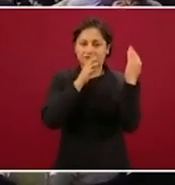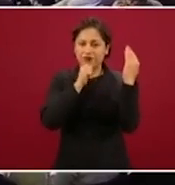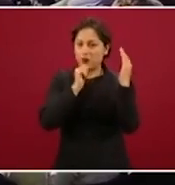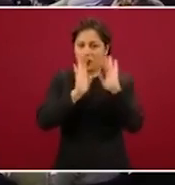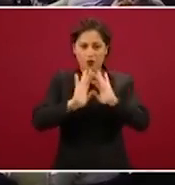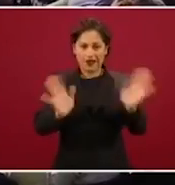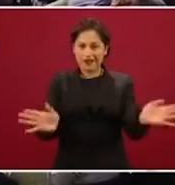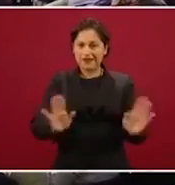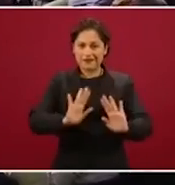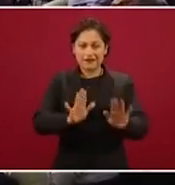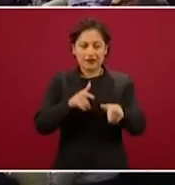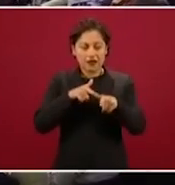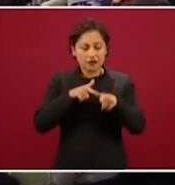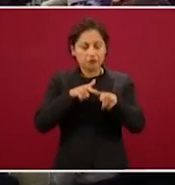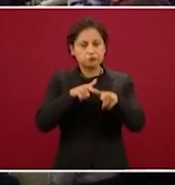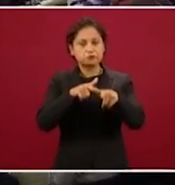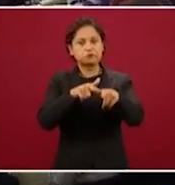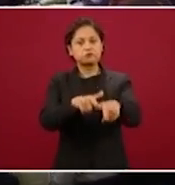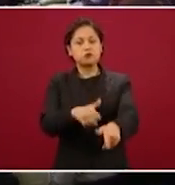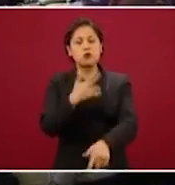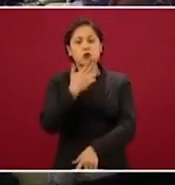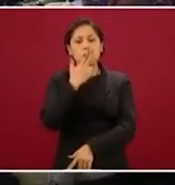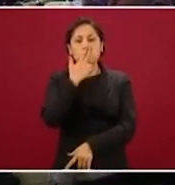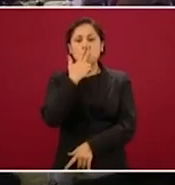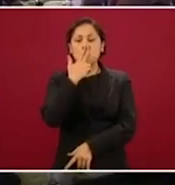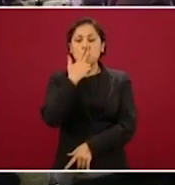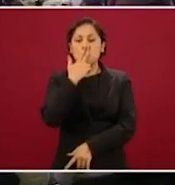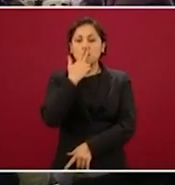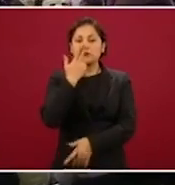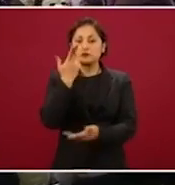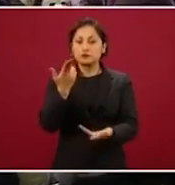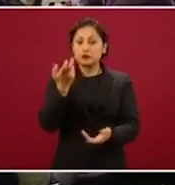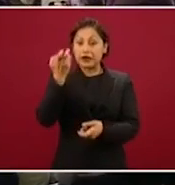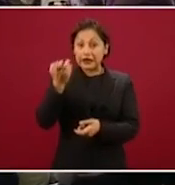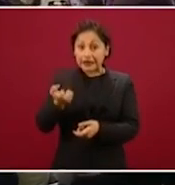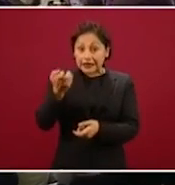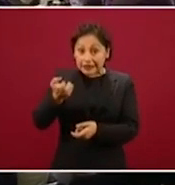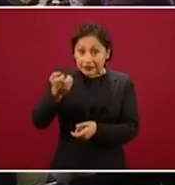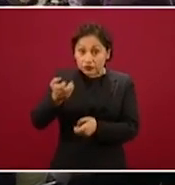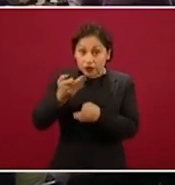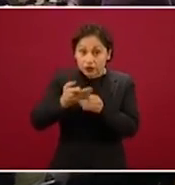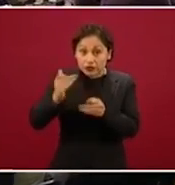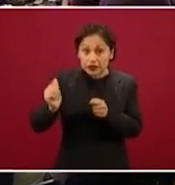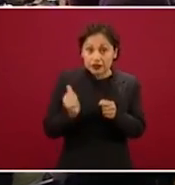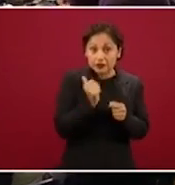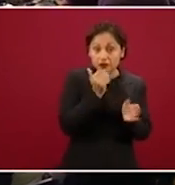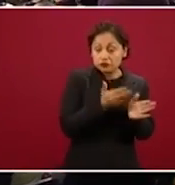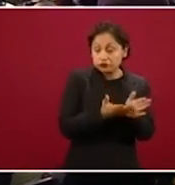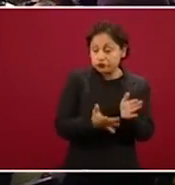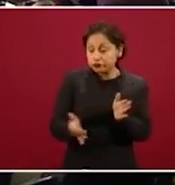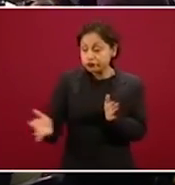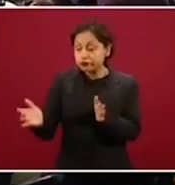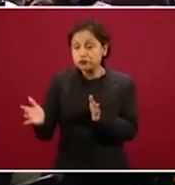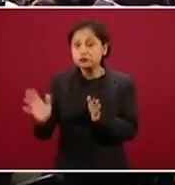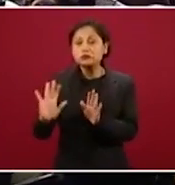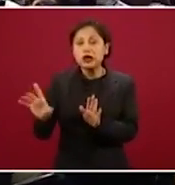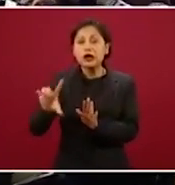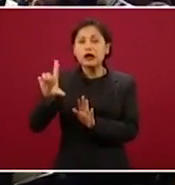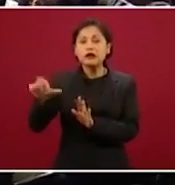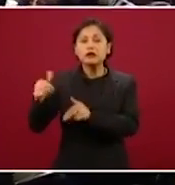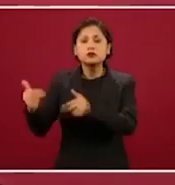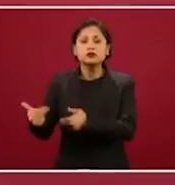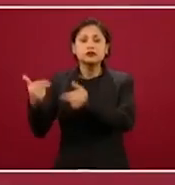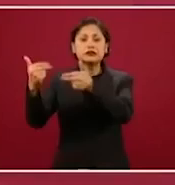aunque lleve tiempo, es la herencia para las nuevas generaciones. Entonces, desde